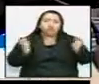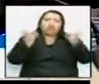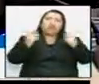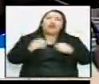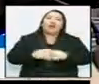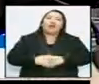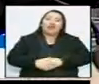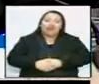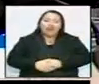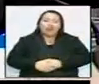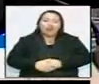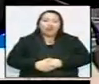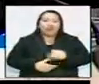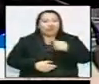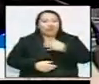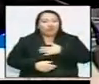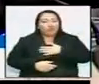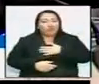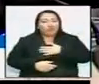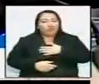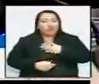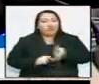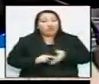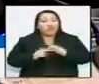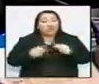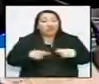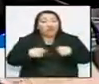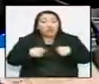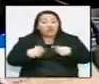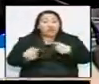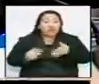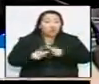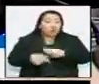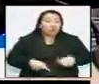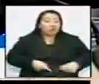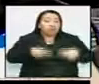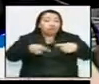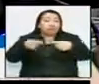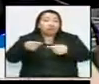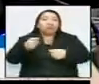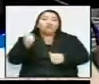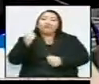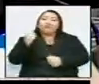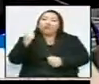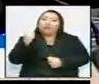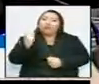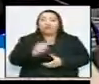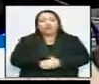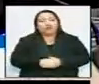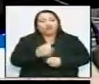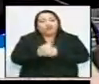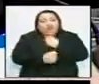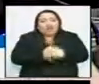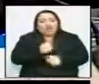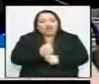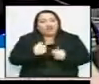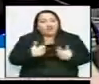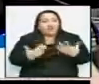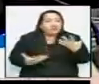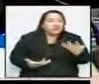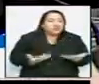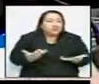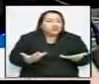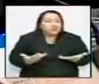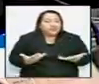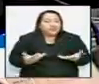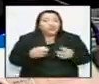Y me declaré unos enemigos que en el Perú son infalibles. Entonces, es